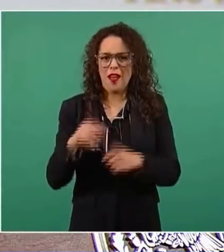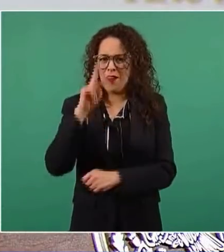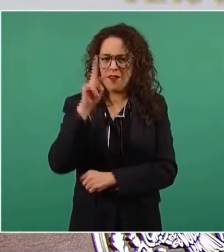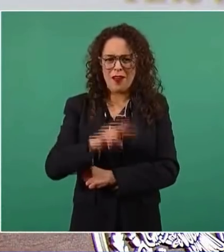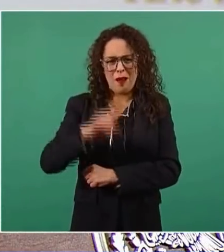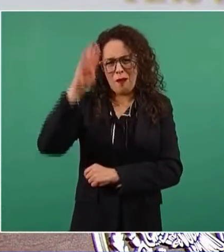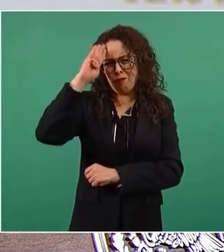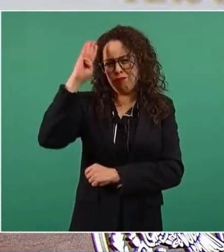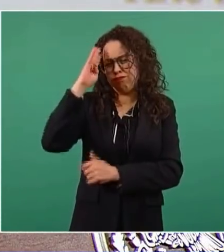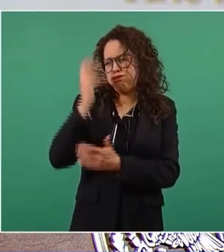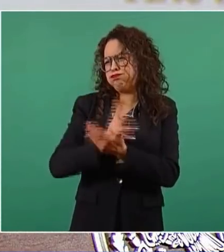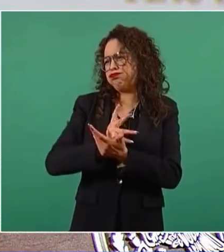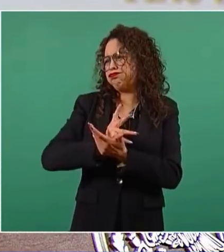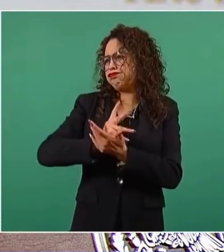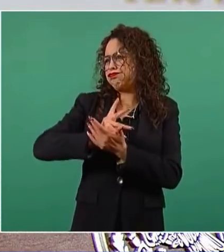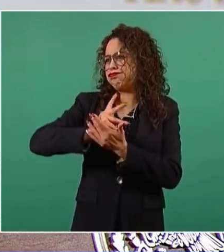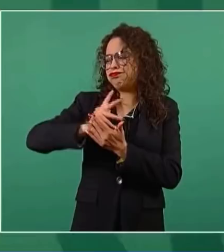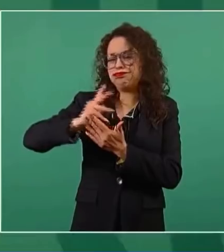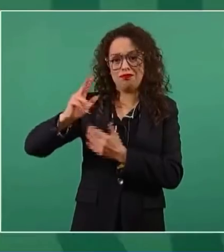exagerada.